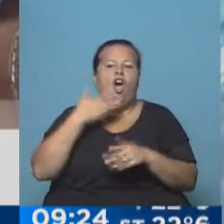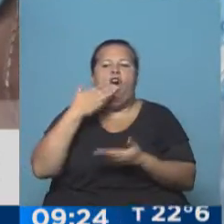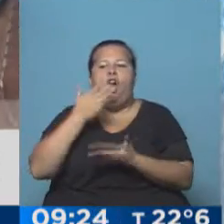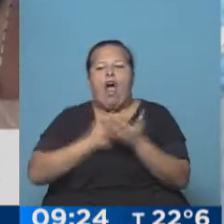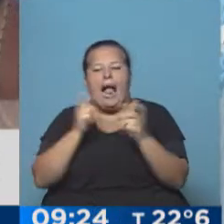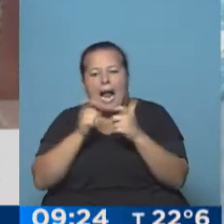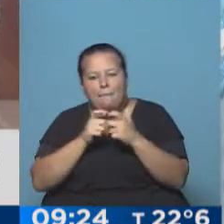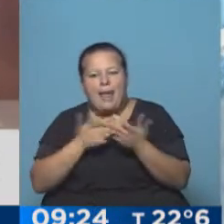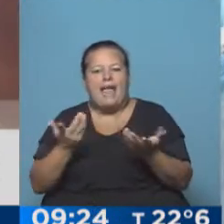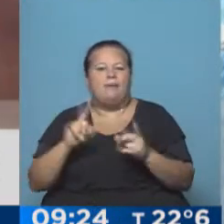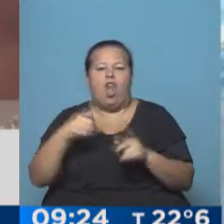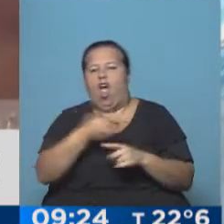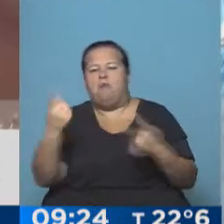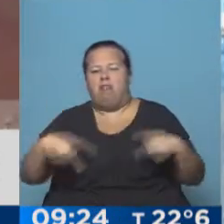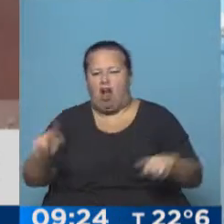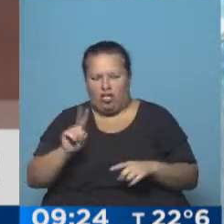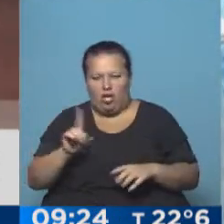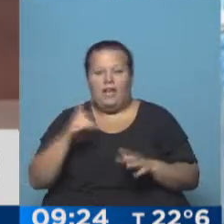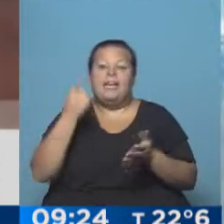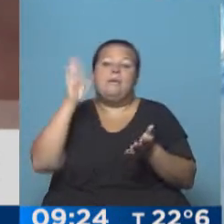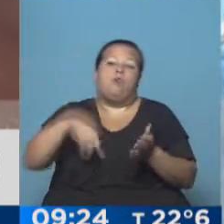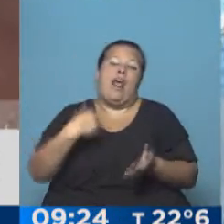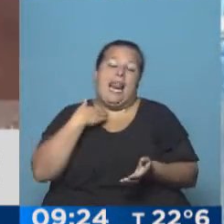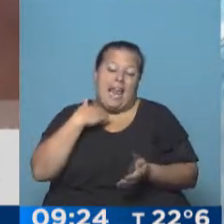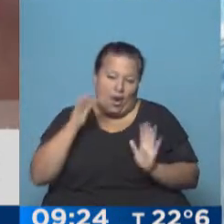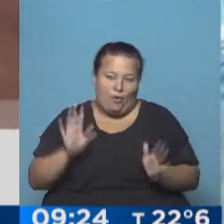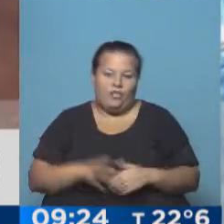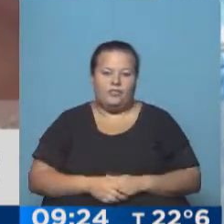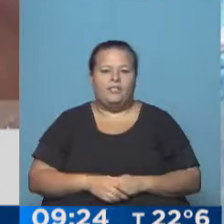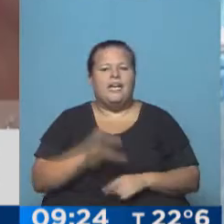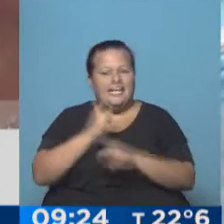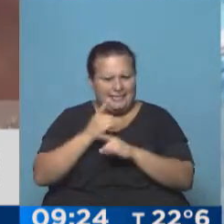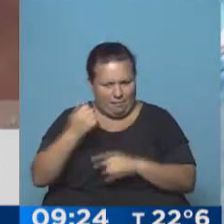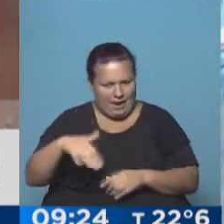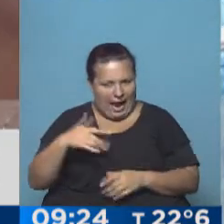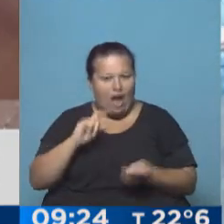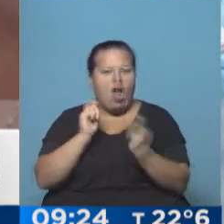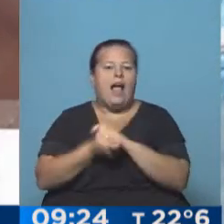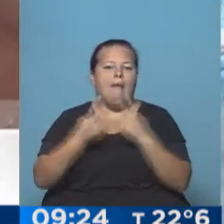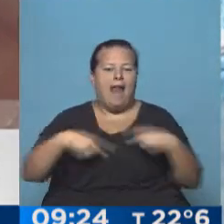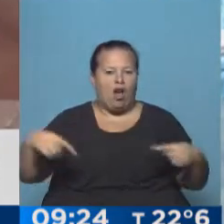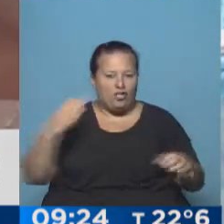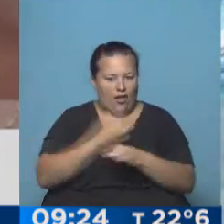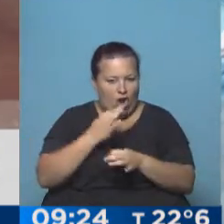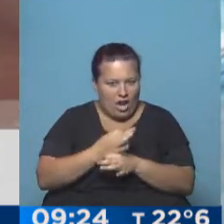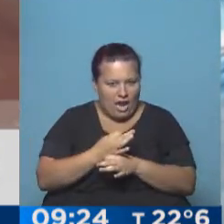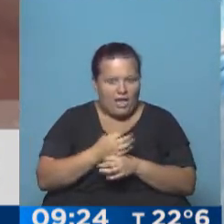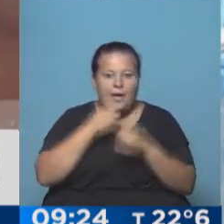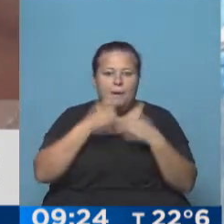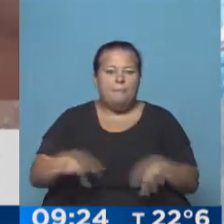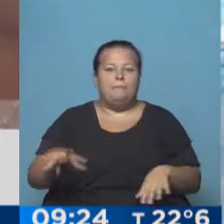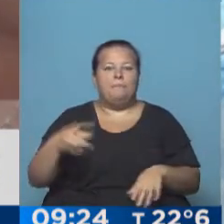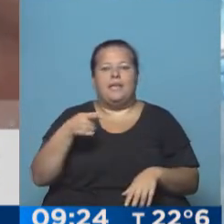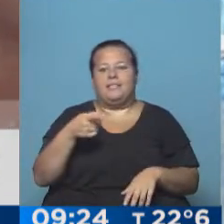de carpeta, pero no tanto el resto, salvo libros. Claro. ¿No? Siempre es caro renovar la canasta escolar cuando